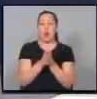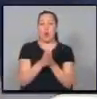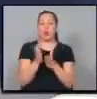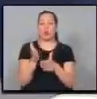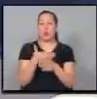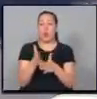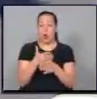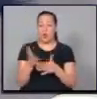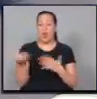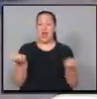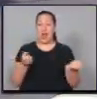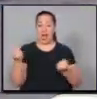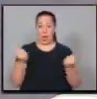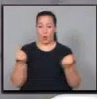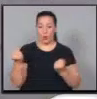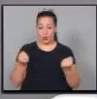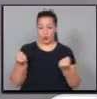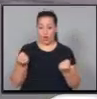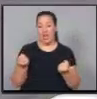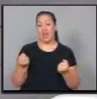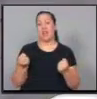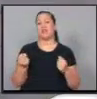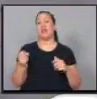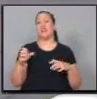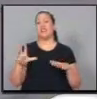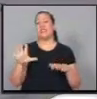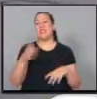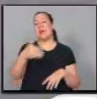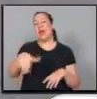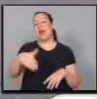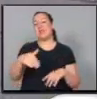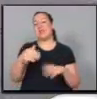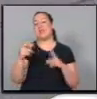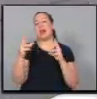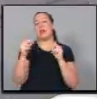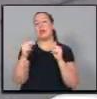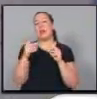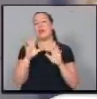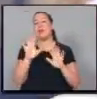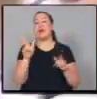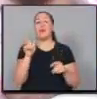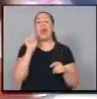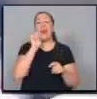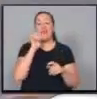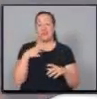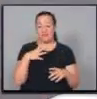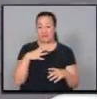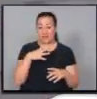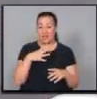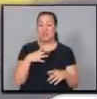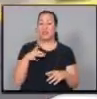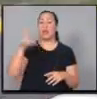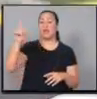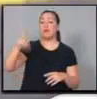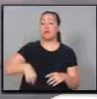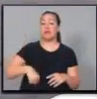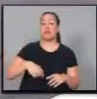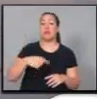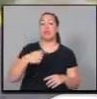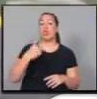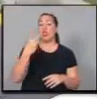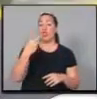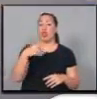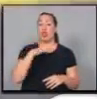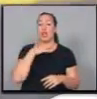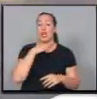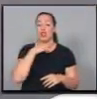auto. De repente estaban hablando todavía en la vereda porque no se terminaban de despedir. Cuando vienen dos delincuentes caminando por